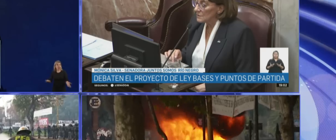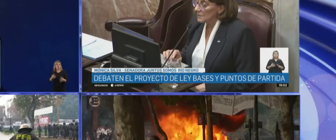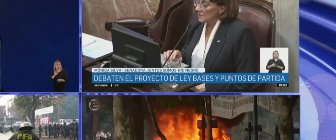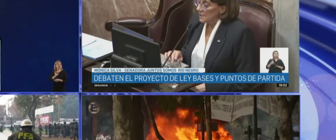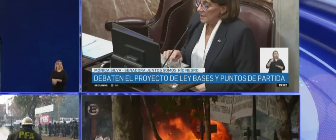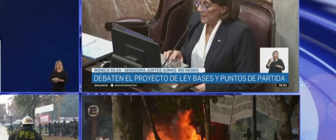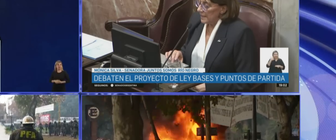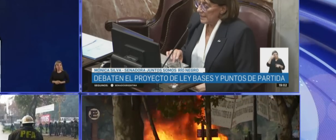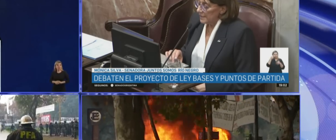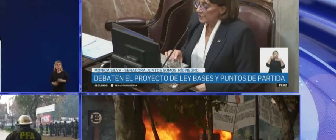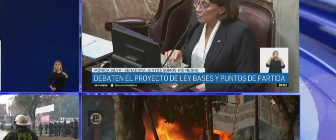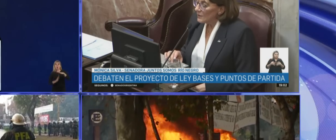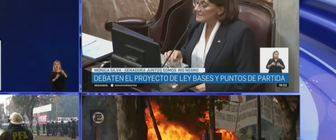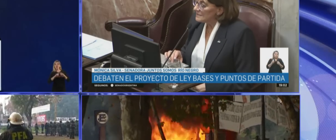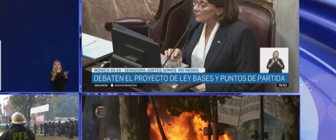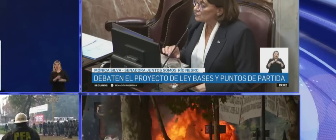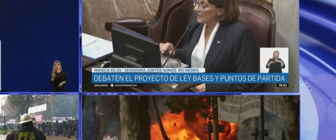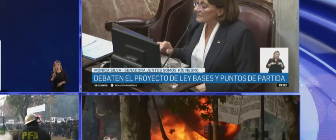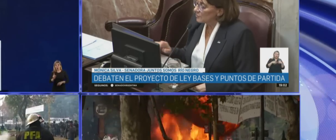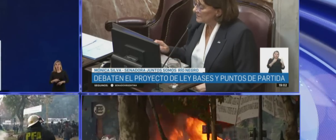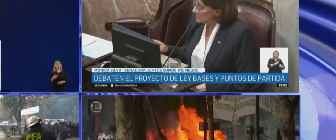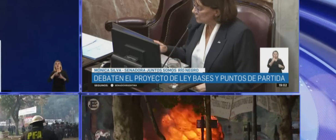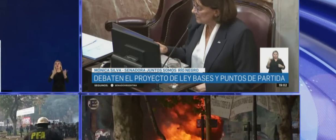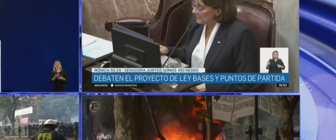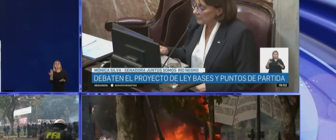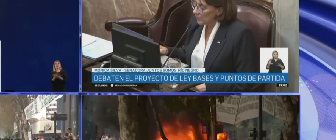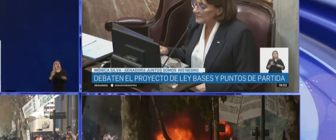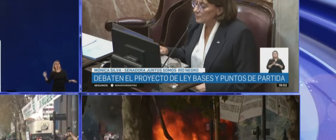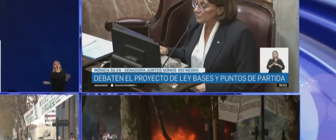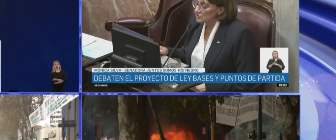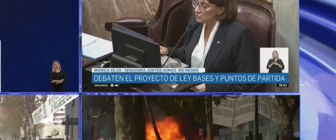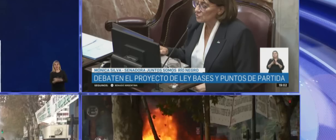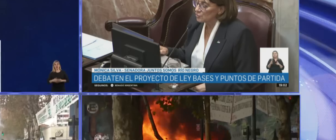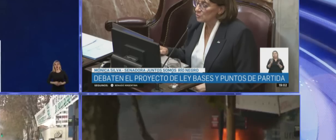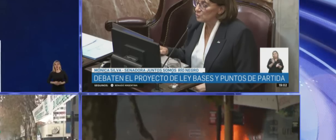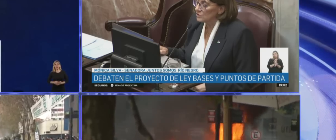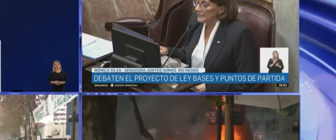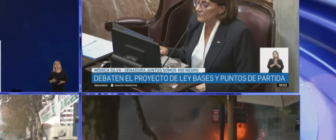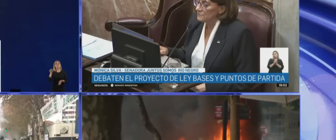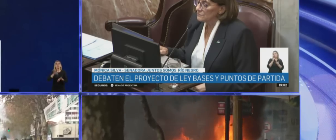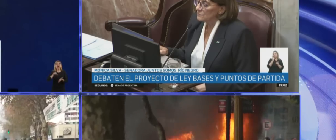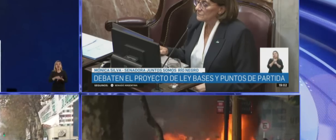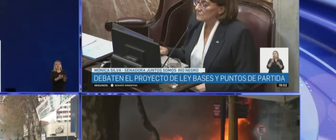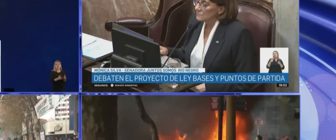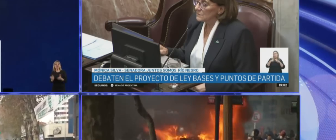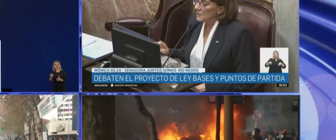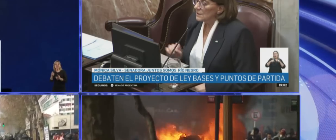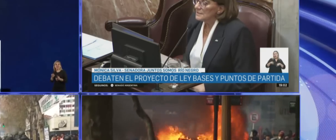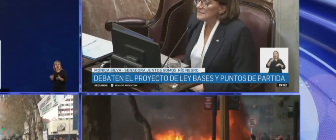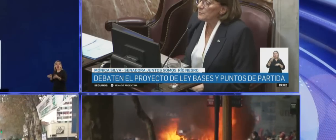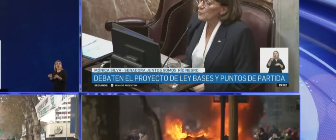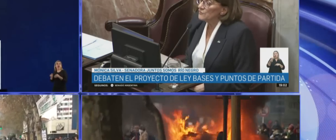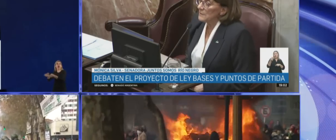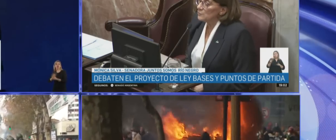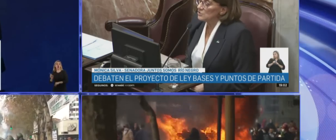prioridad no es la sociedad, que demanda a viva voz un cambio, no es el país que necesita ser reencauzado para prosperar, sino